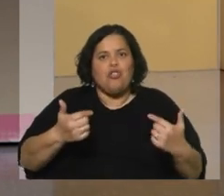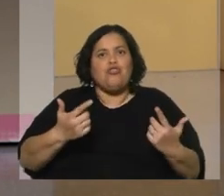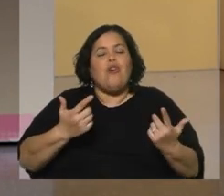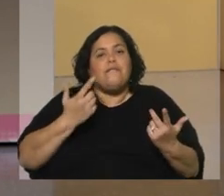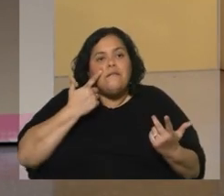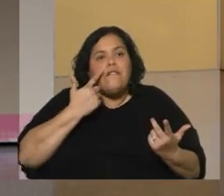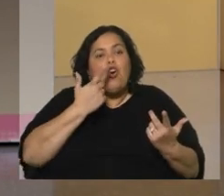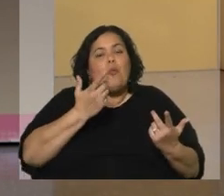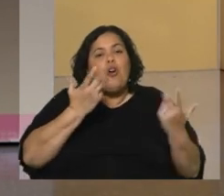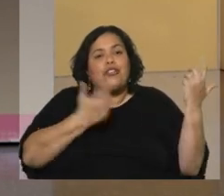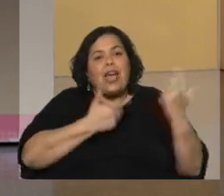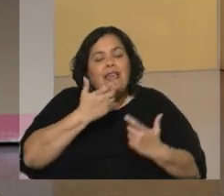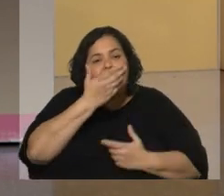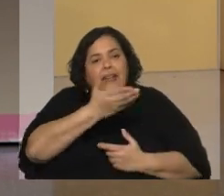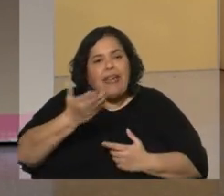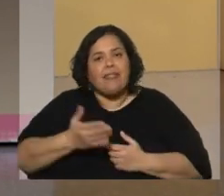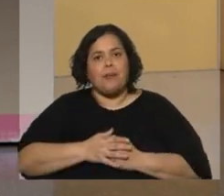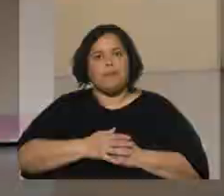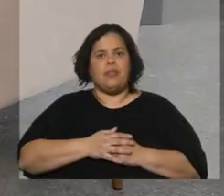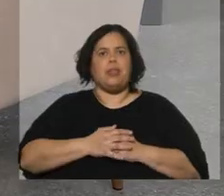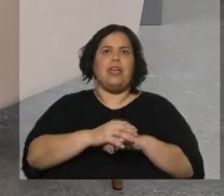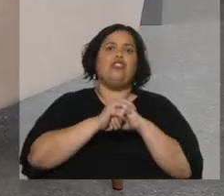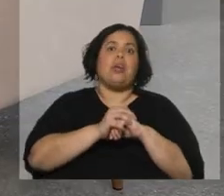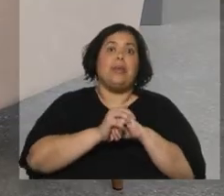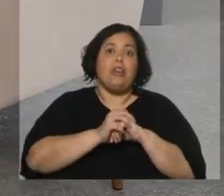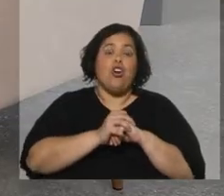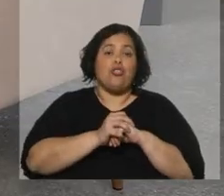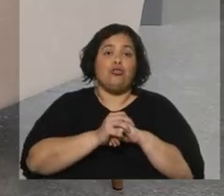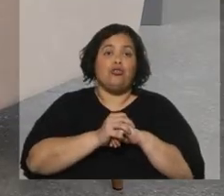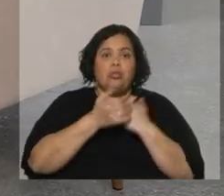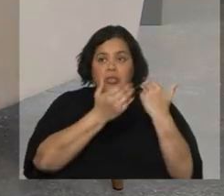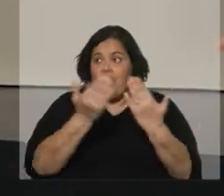gente a los amigos le faltan algo